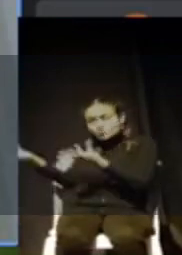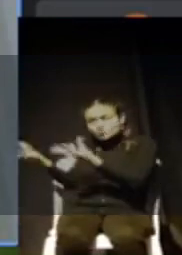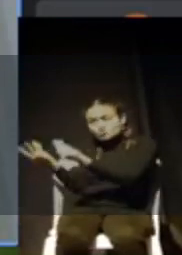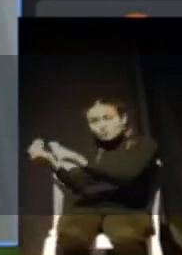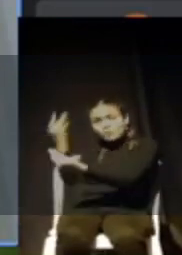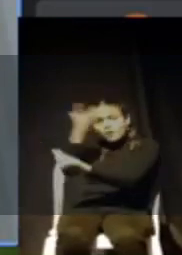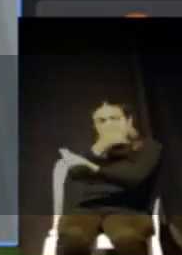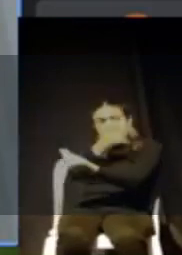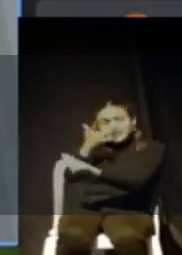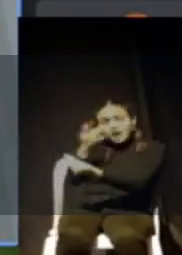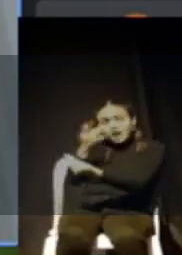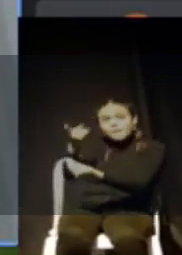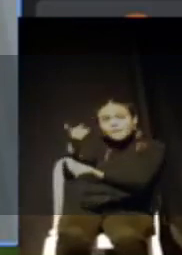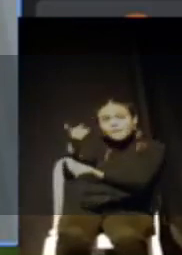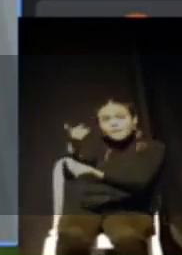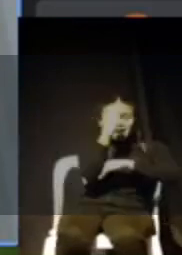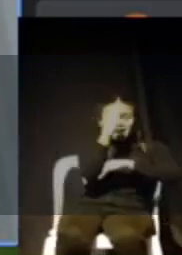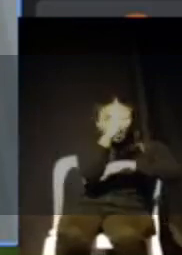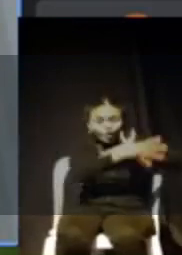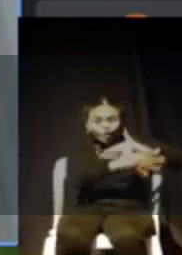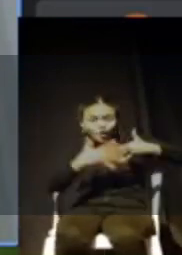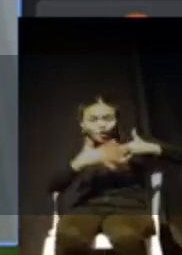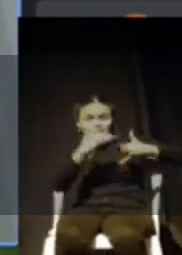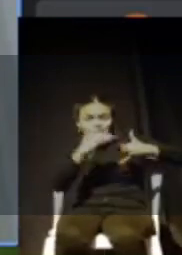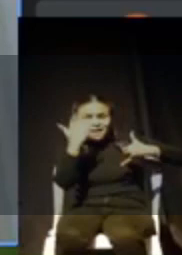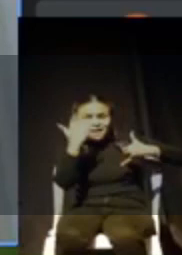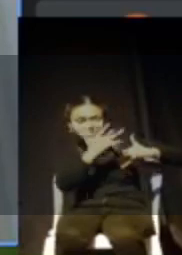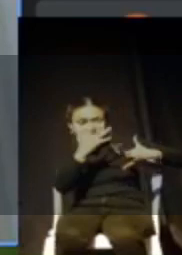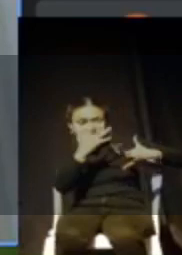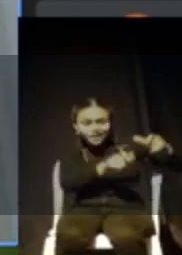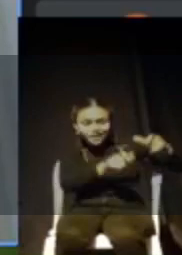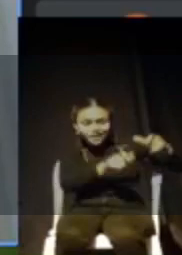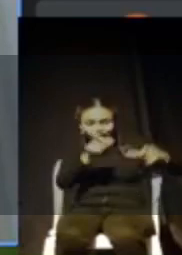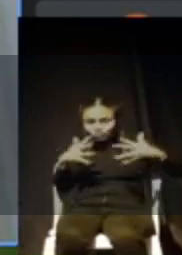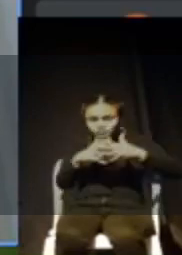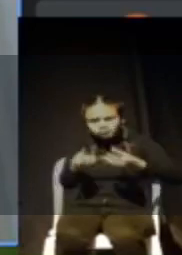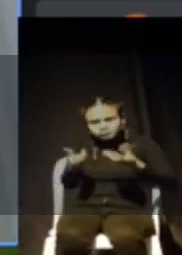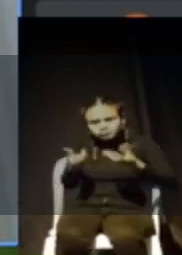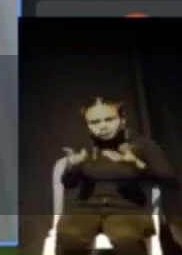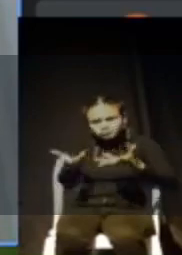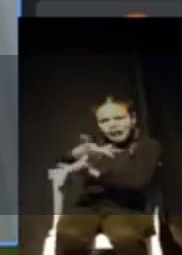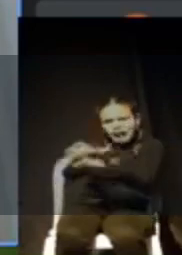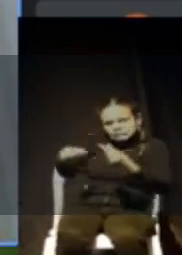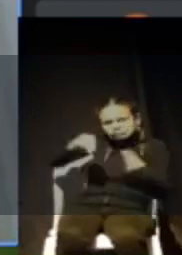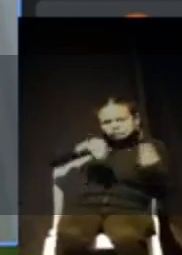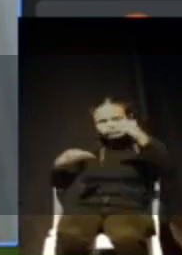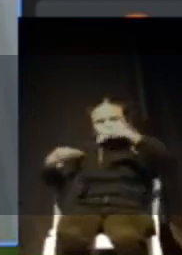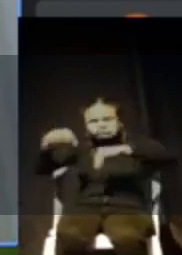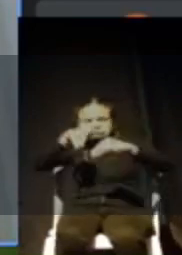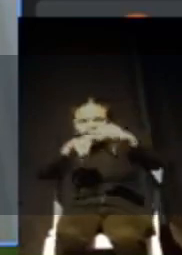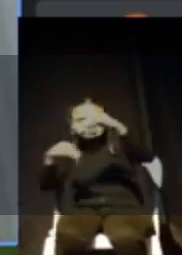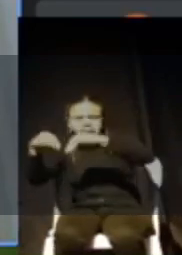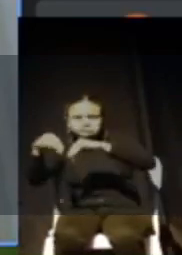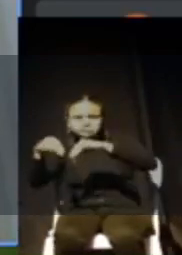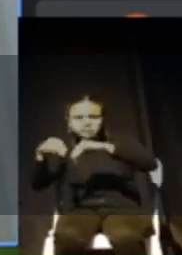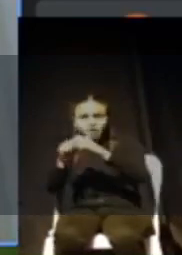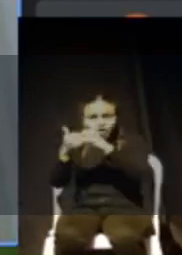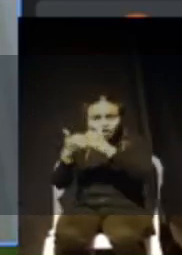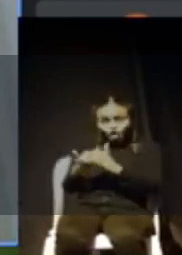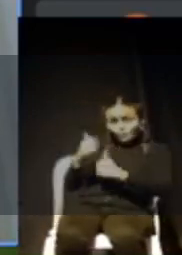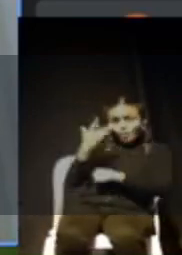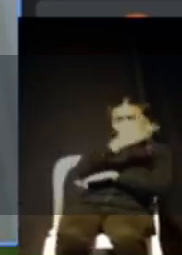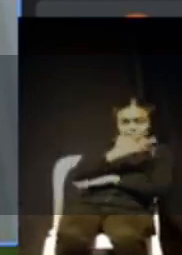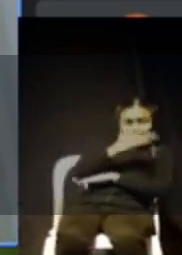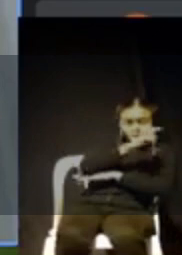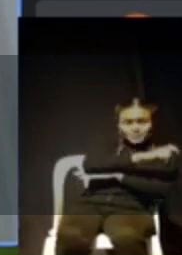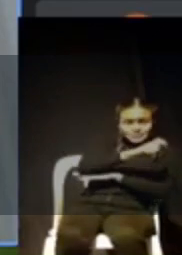en la construcción y el desarrollo de la nacionalidad y de todas las esferas de nuestra sociedad colombiana. La incorporación de la afrocolombianidad en el sistema educativo